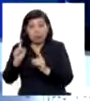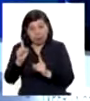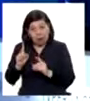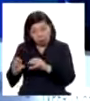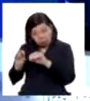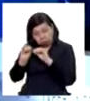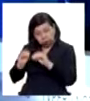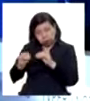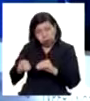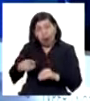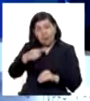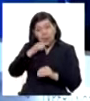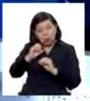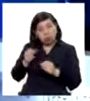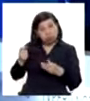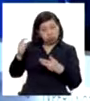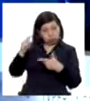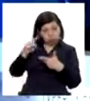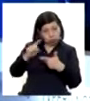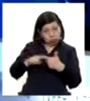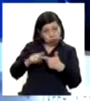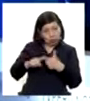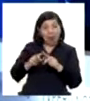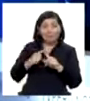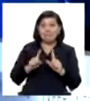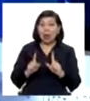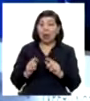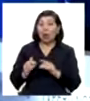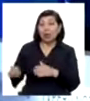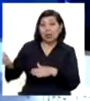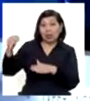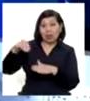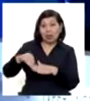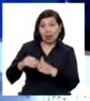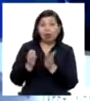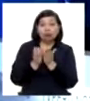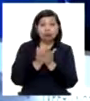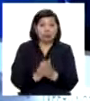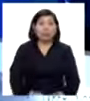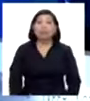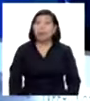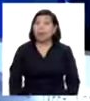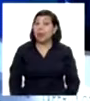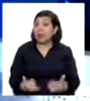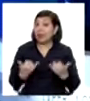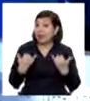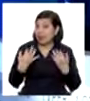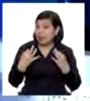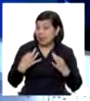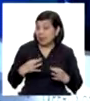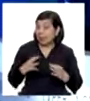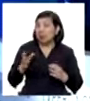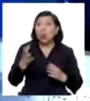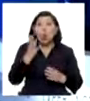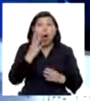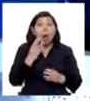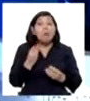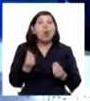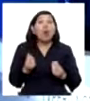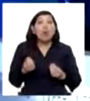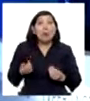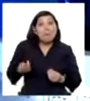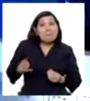después, en una segunda etapa, ya las convocaron para incorporarse en el terminal. Entonces, siempre ellos cuentan la experiencia de cómo